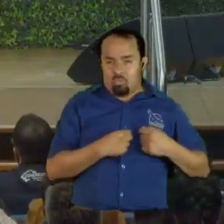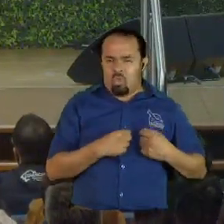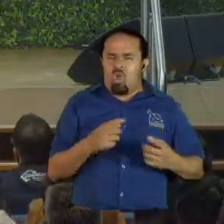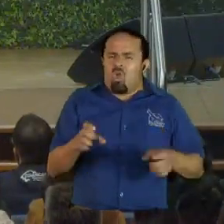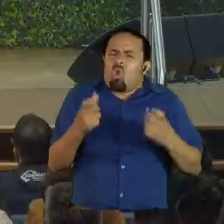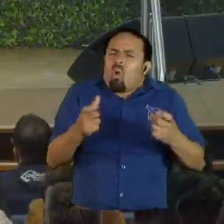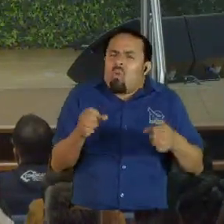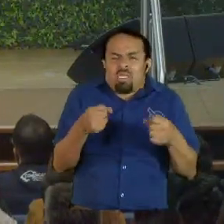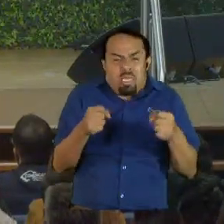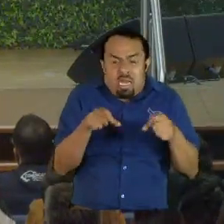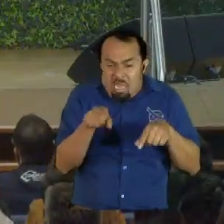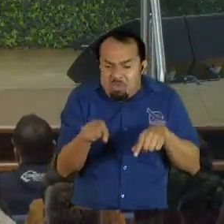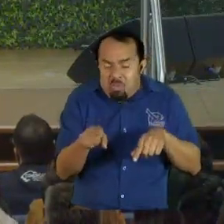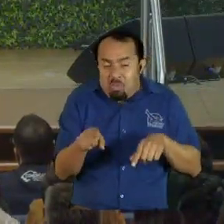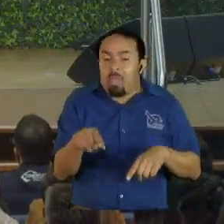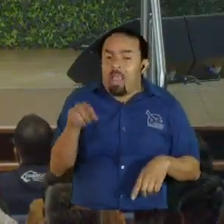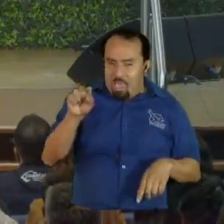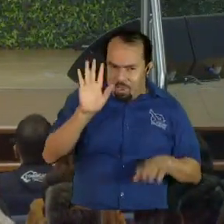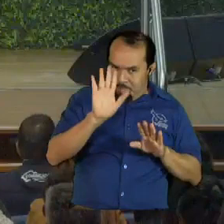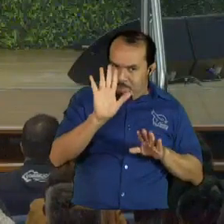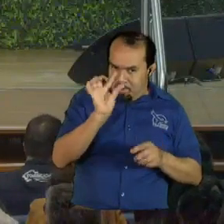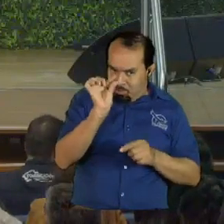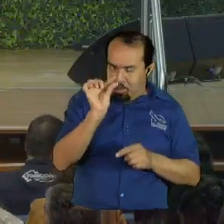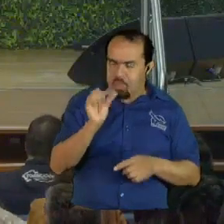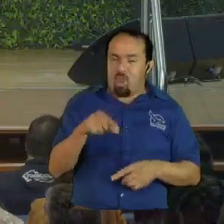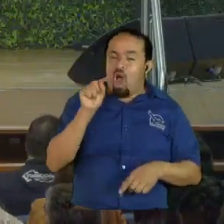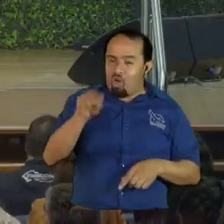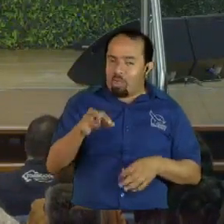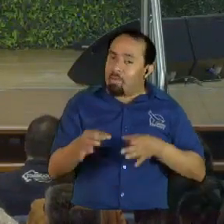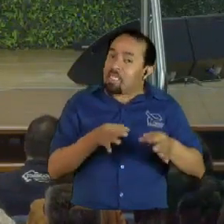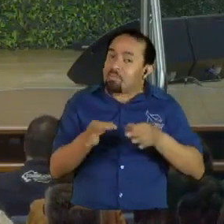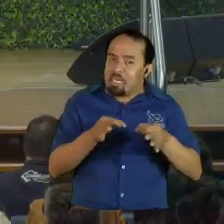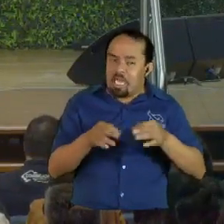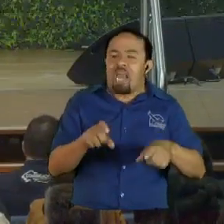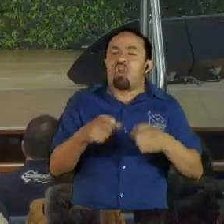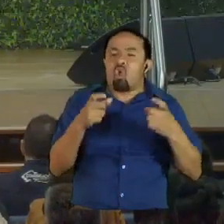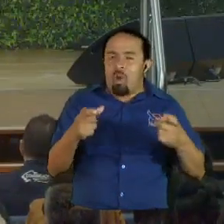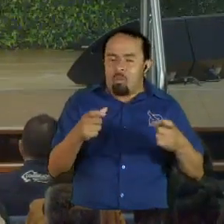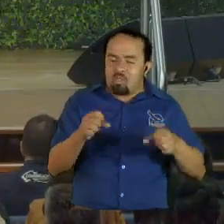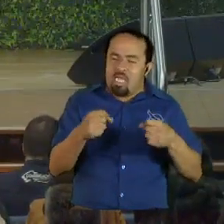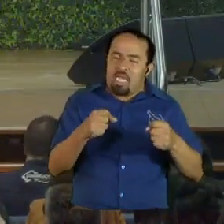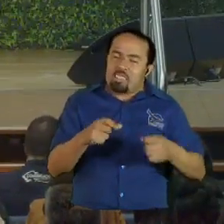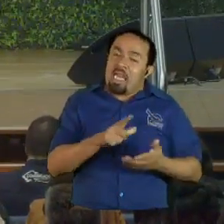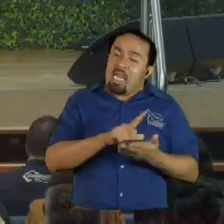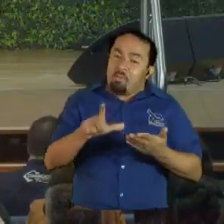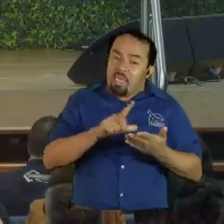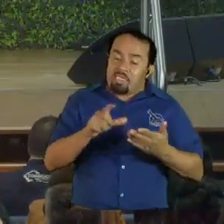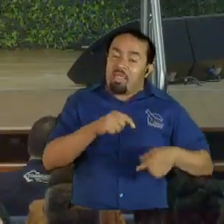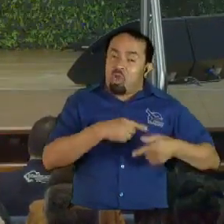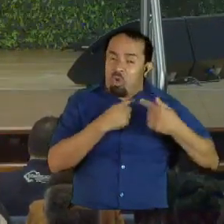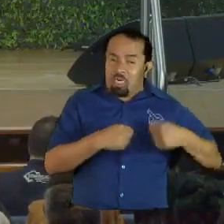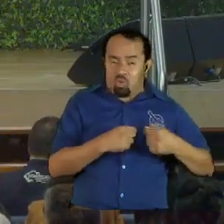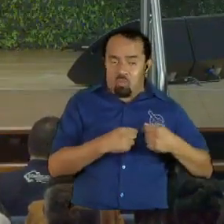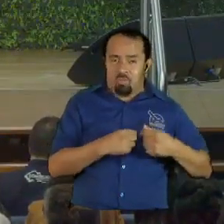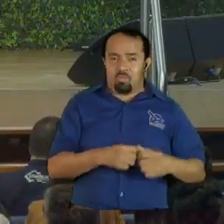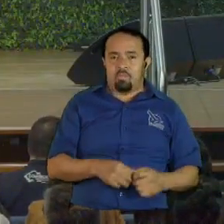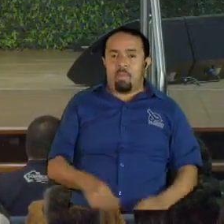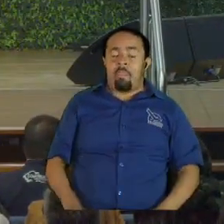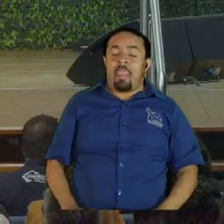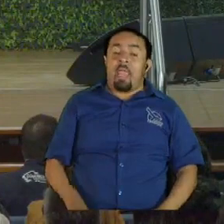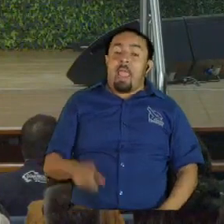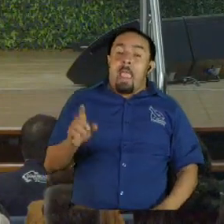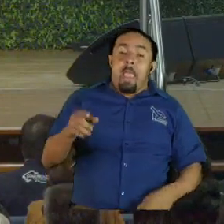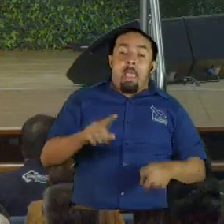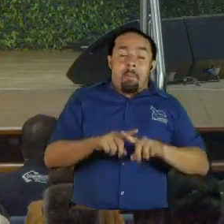a ver. Pero excuso decirle que ninguno de nosotros tiene la capacidad de purificar su propio corazón si Dios